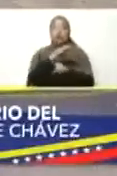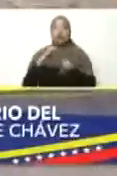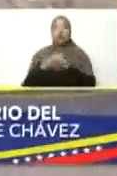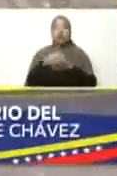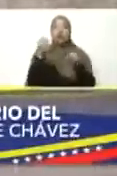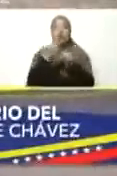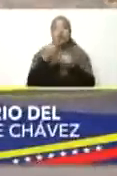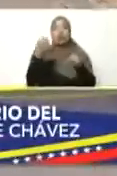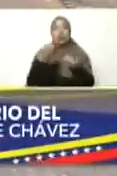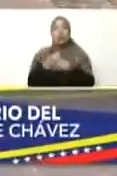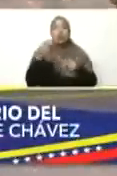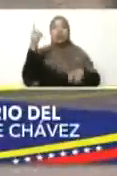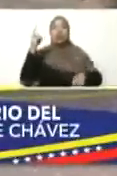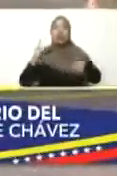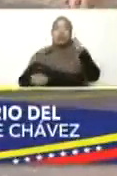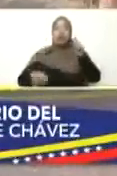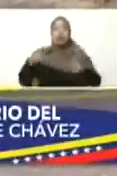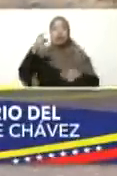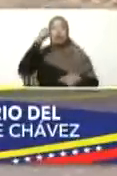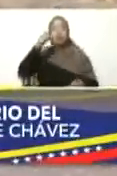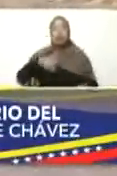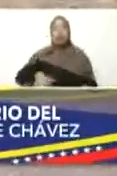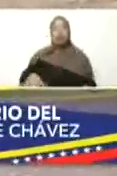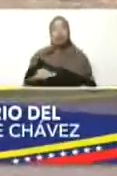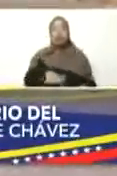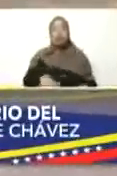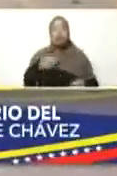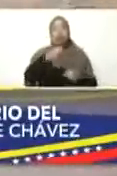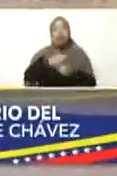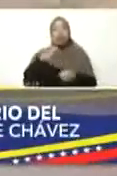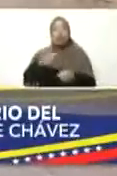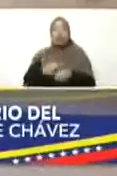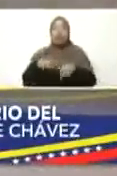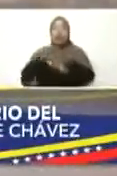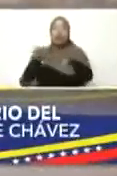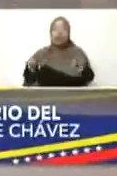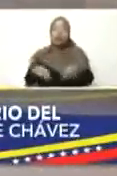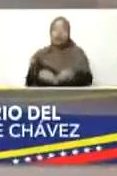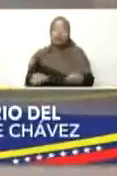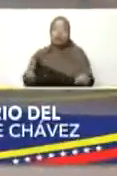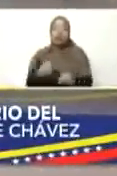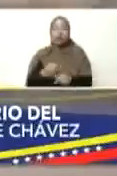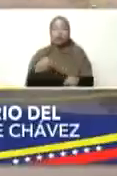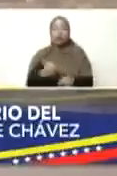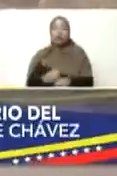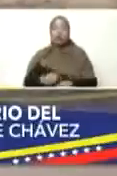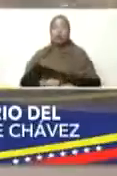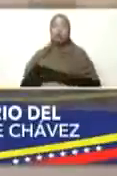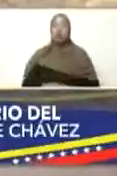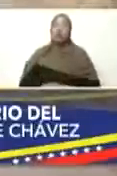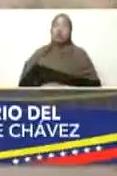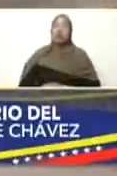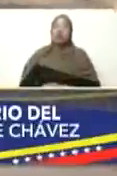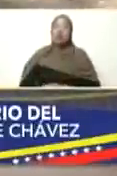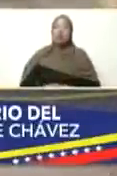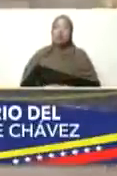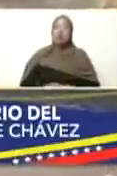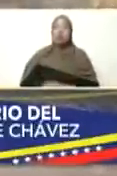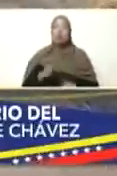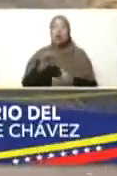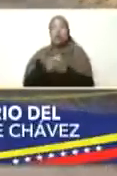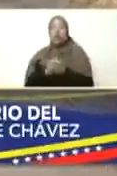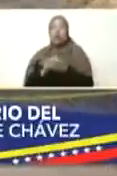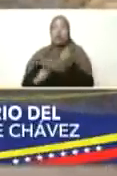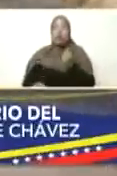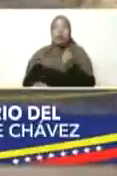aquí dependemos, la economía de este pueblo depende de la agricultura. La base de la economía nuestra es la agricultura, presidente. Hay brazos, hay manos,